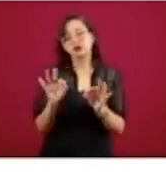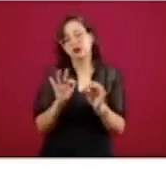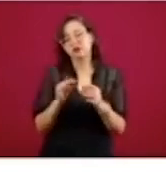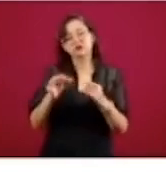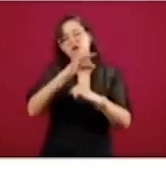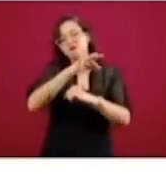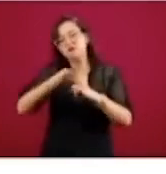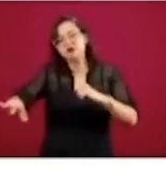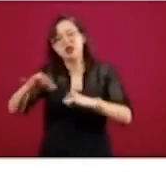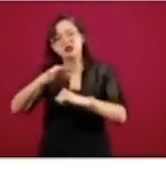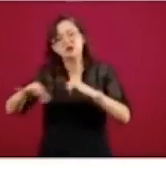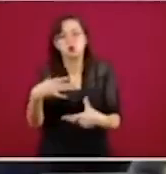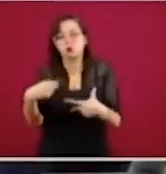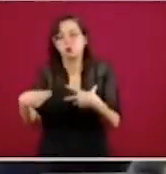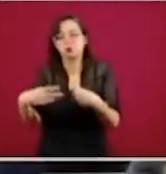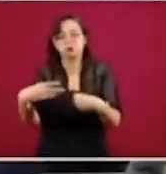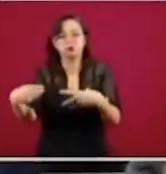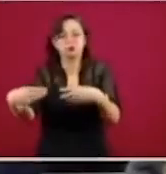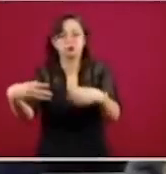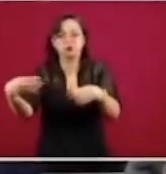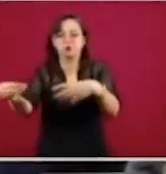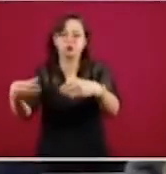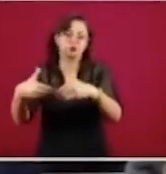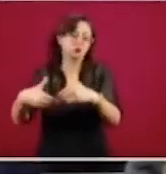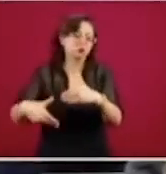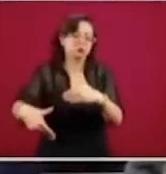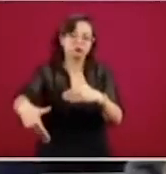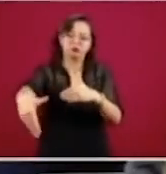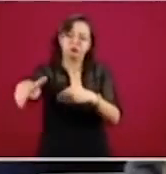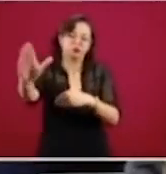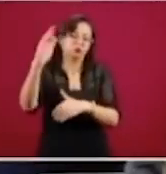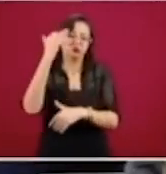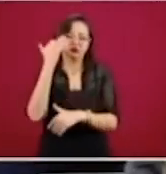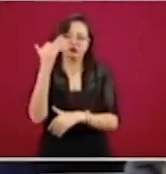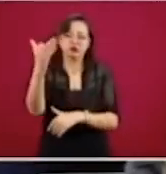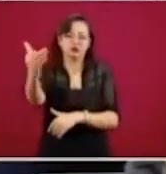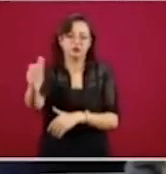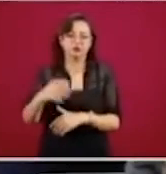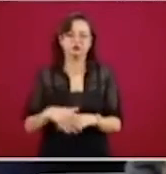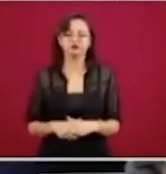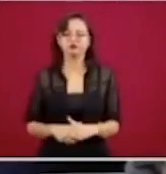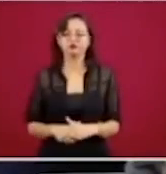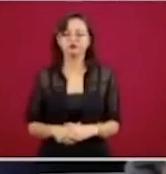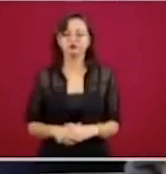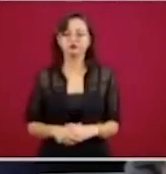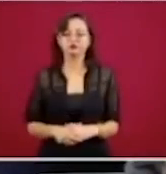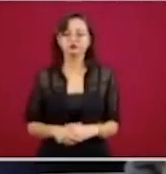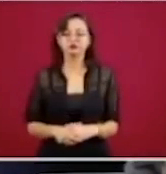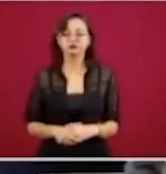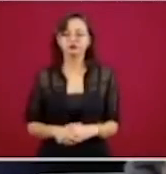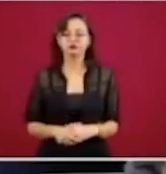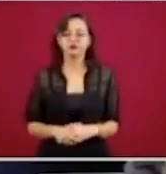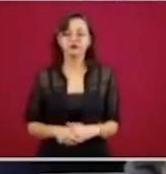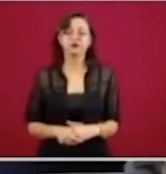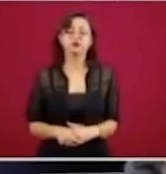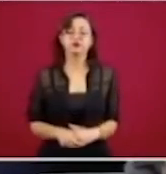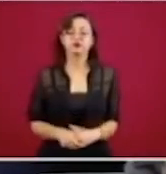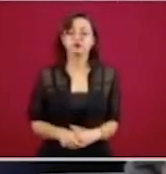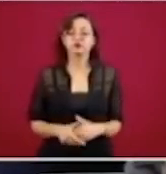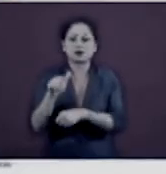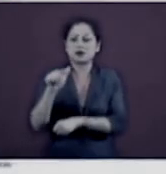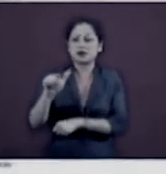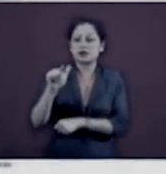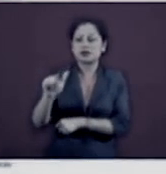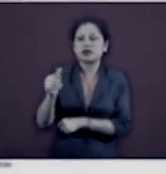19 mientras que para el 25 de junio sería el fin del primer ciclo de la pandemia y se espera que en las semanas consecutivas la